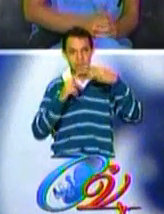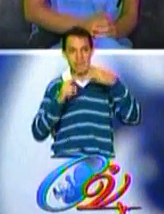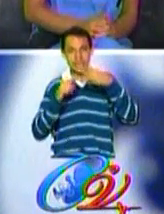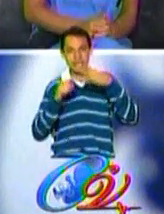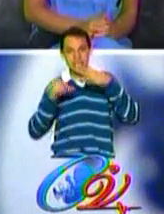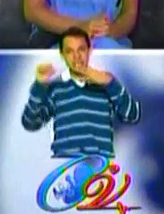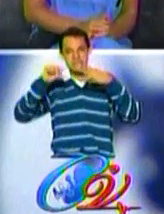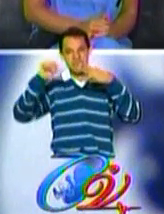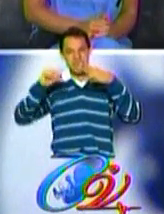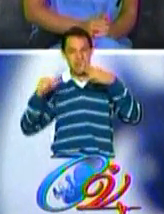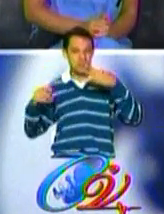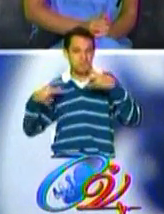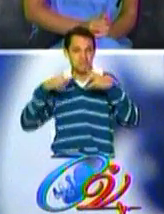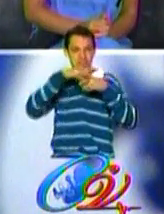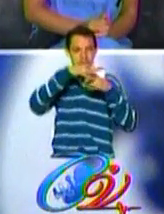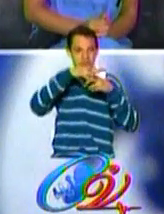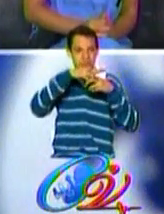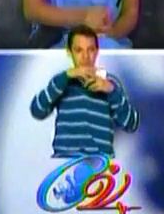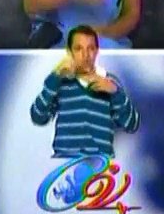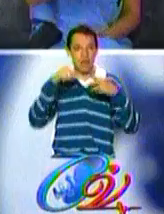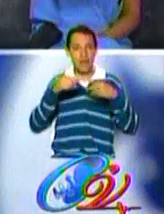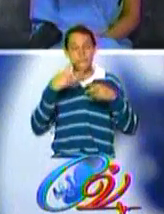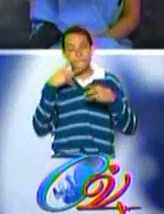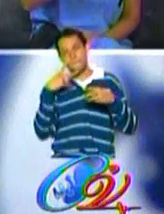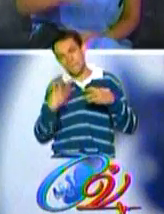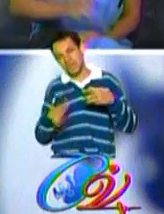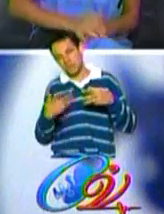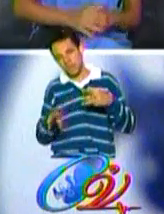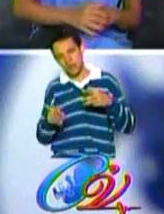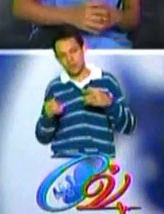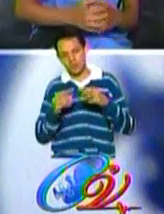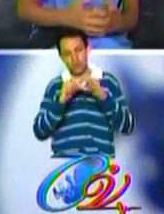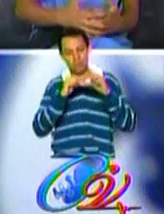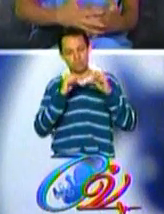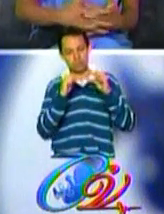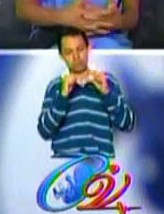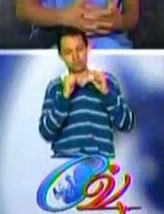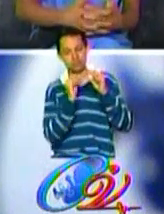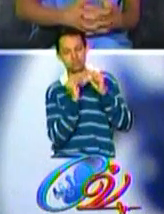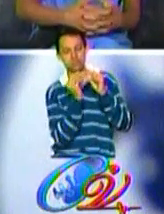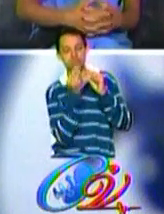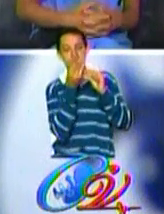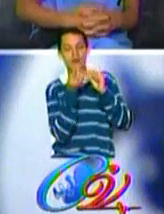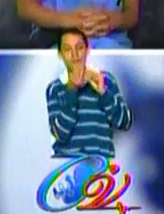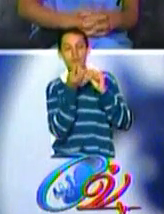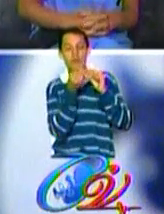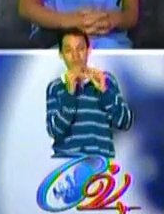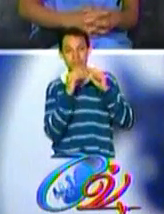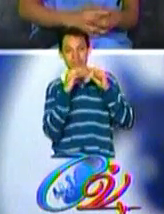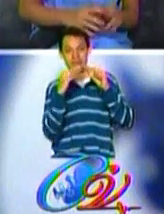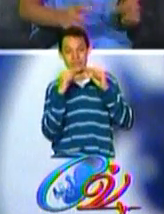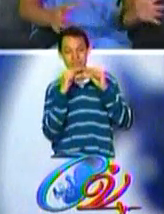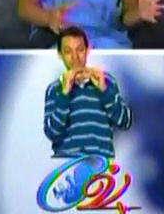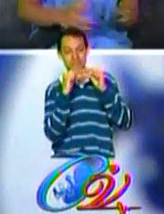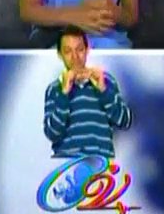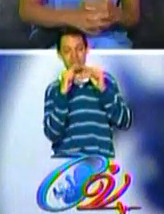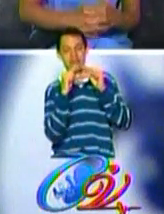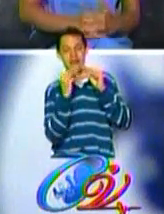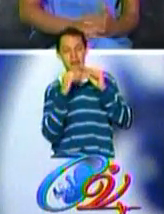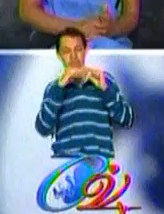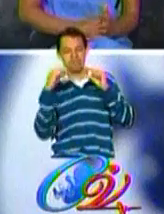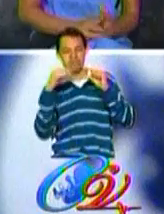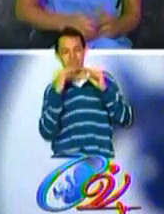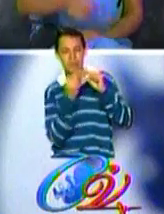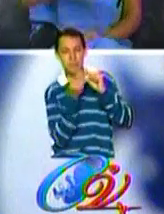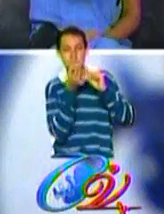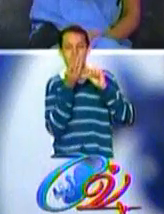eso, acá muestra más o menos cómo se sale. Este es el proceso más o menos del lupus, algo que la gente ha pensado siempre que es solo